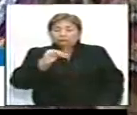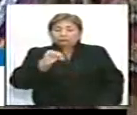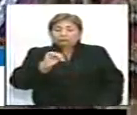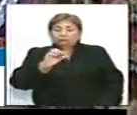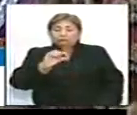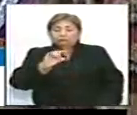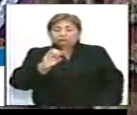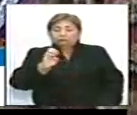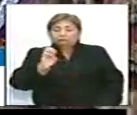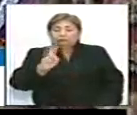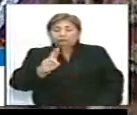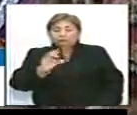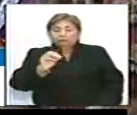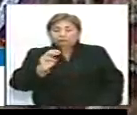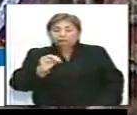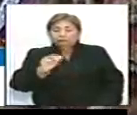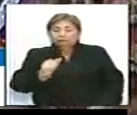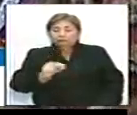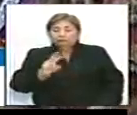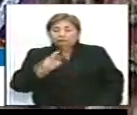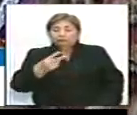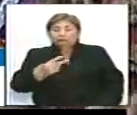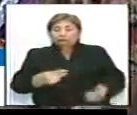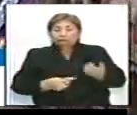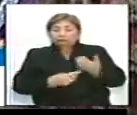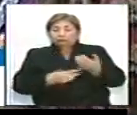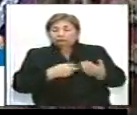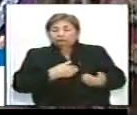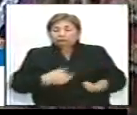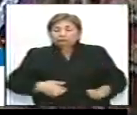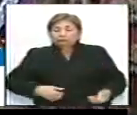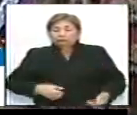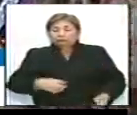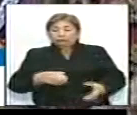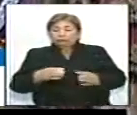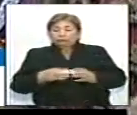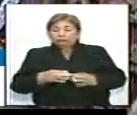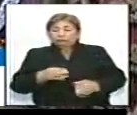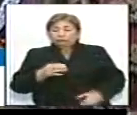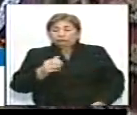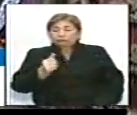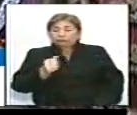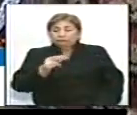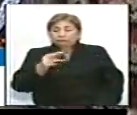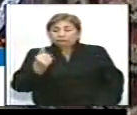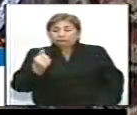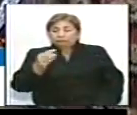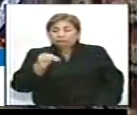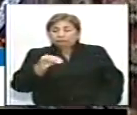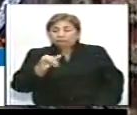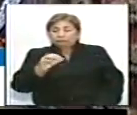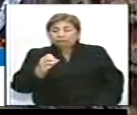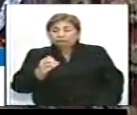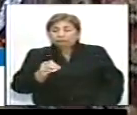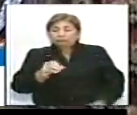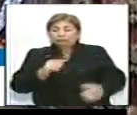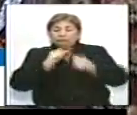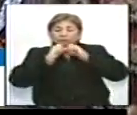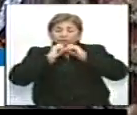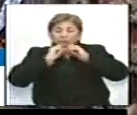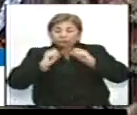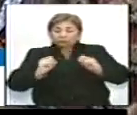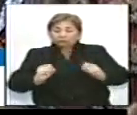Román Valdivia; como vicepresidente, a la congresista Alejandro Aramayo Gaona; y como